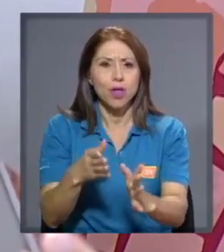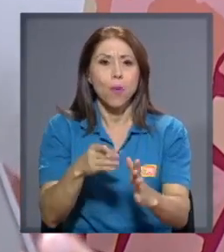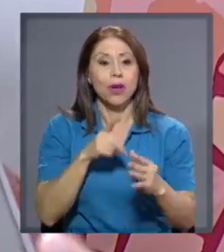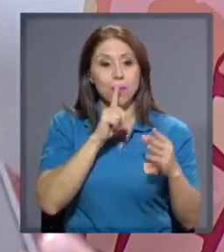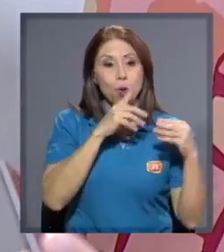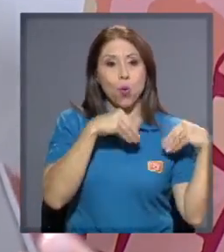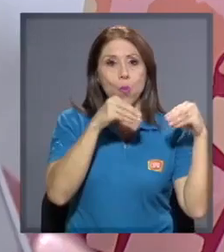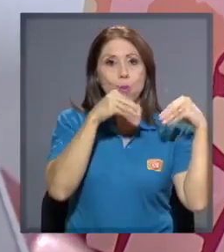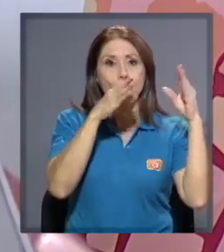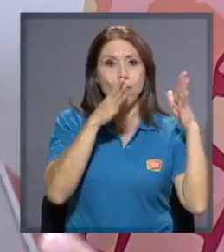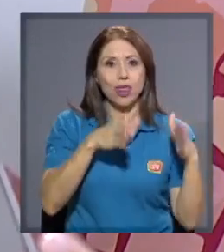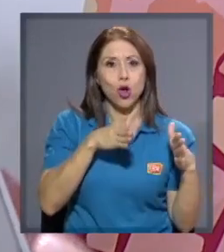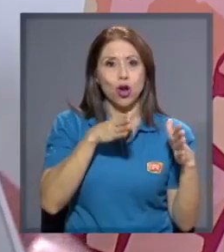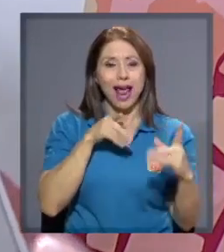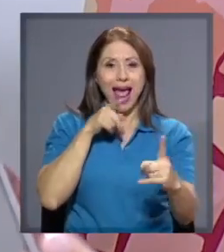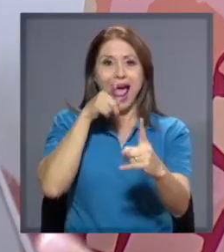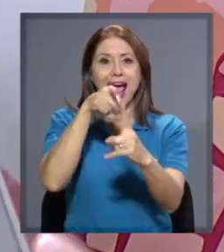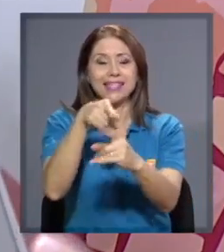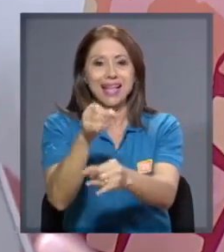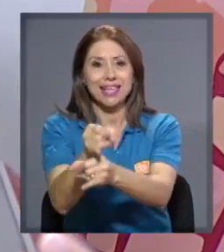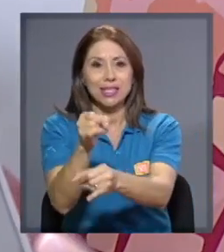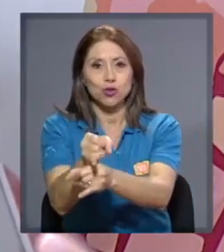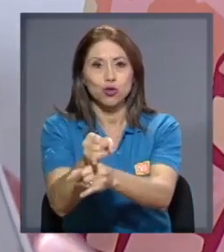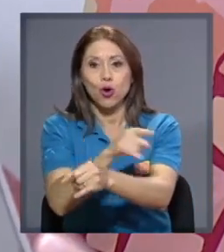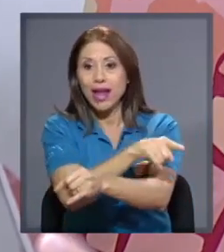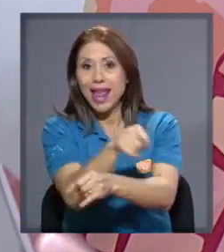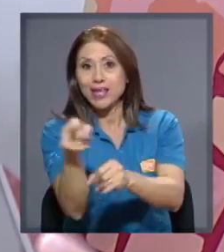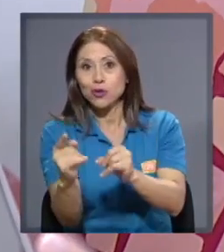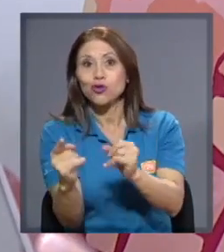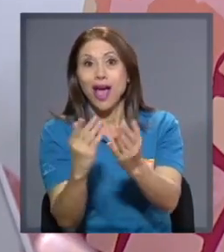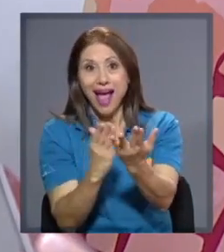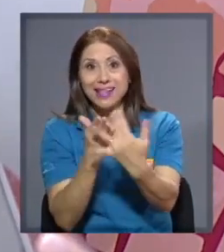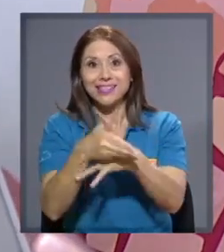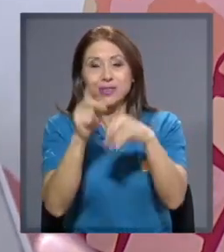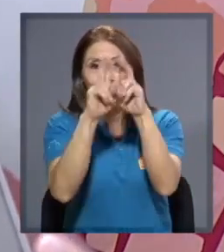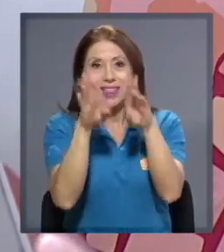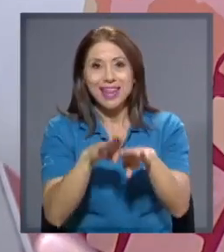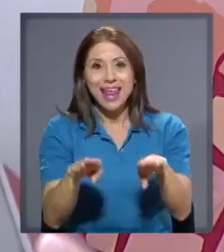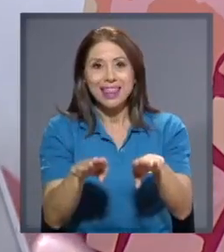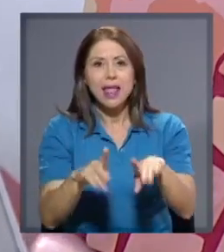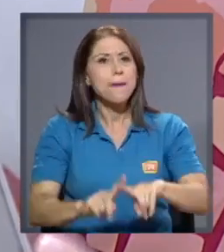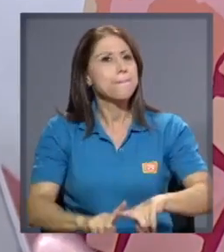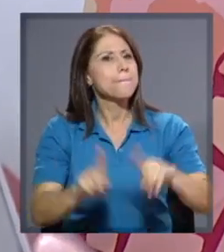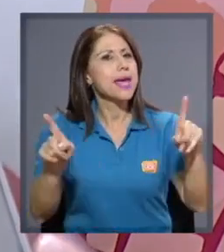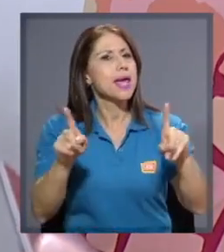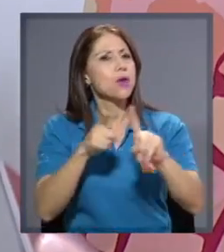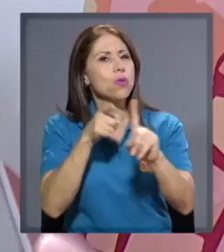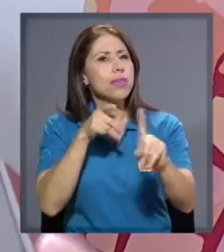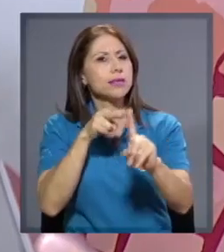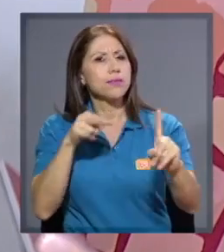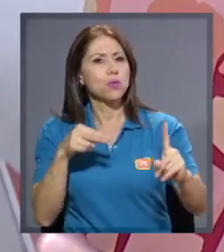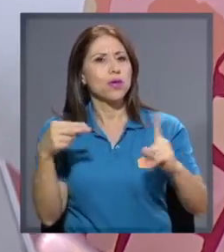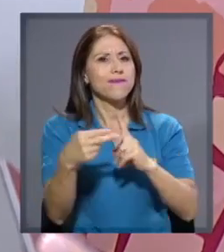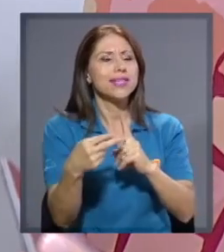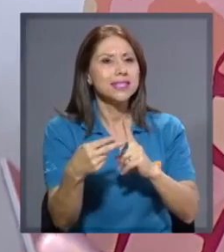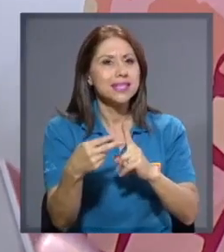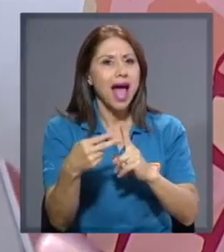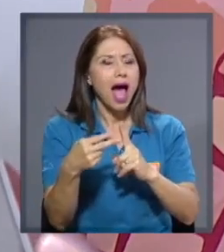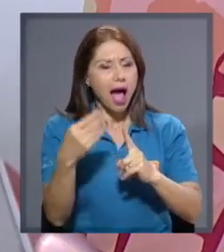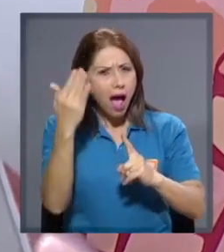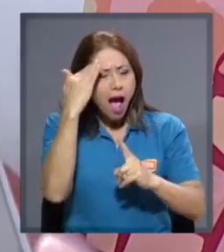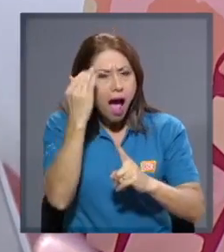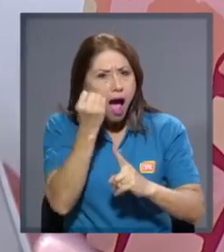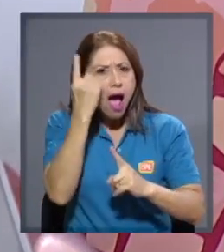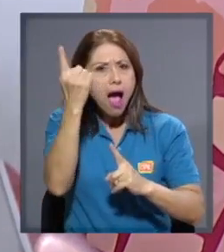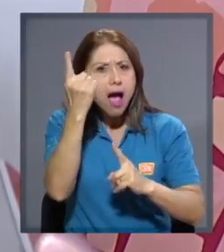proveedor hasta la institución tienen acceso a internet sin embargo desde el punto de vista conceptual de una red educativa de